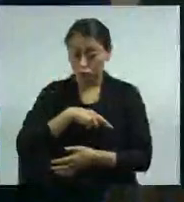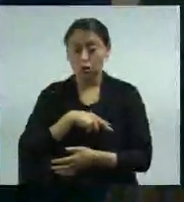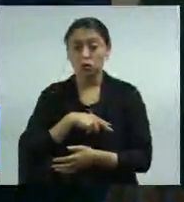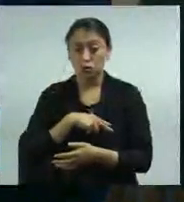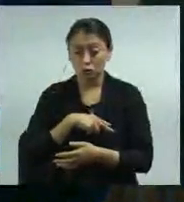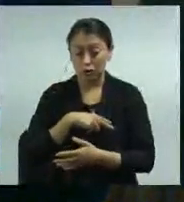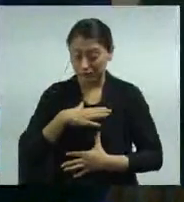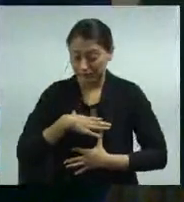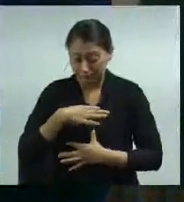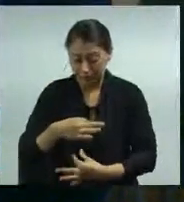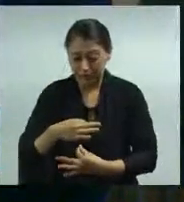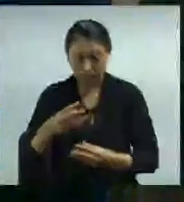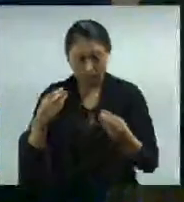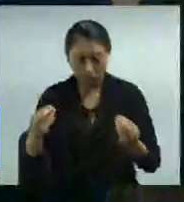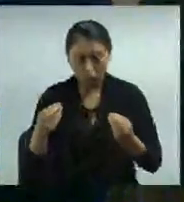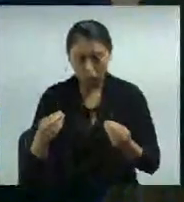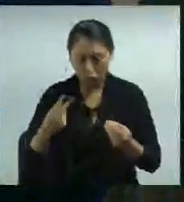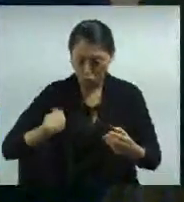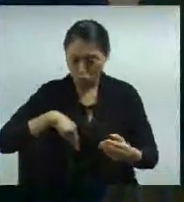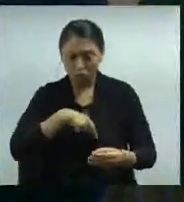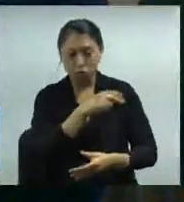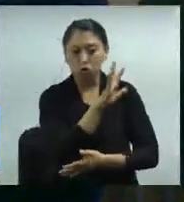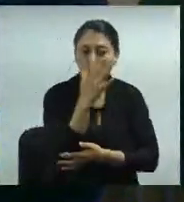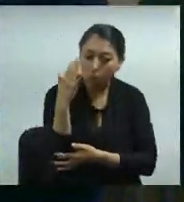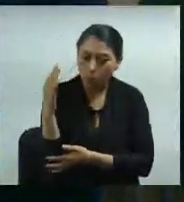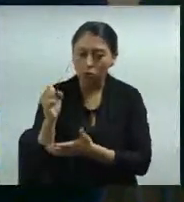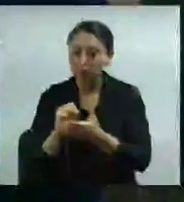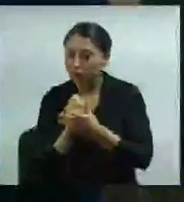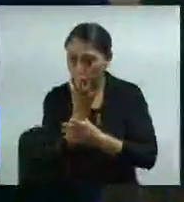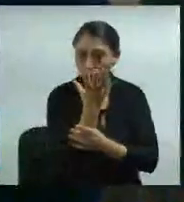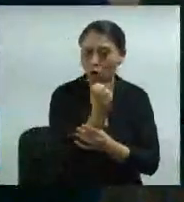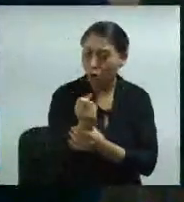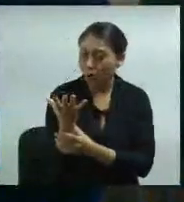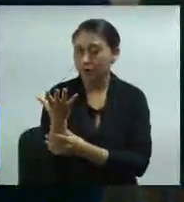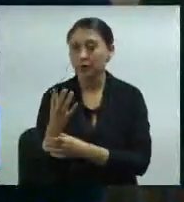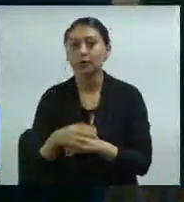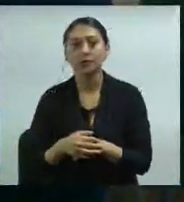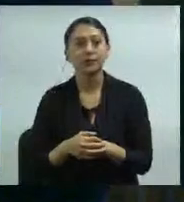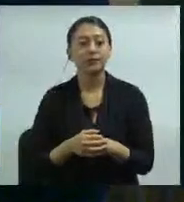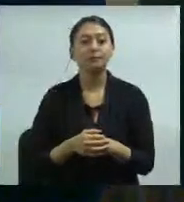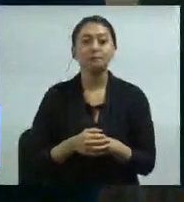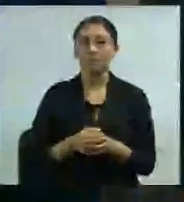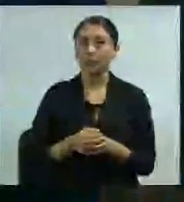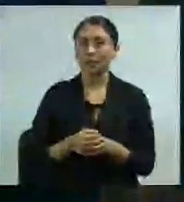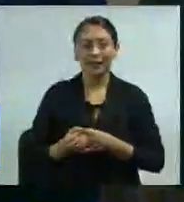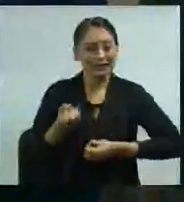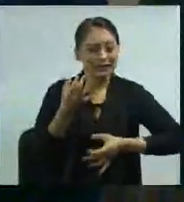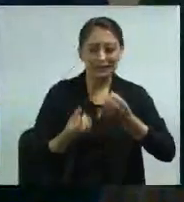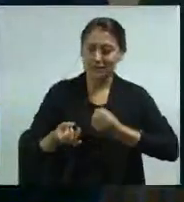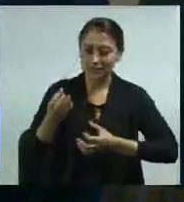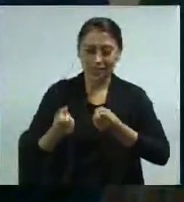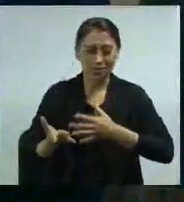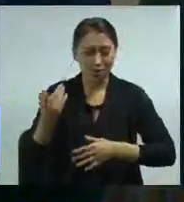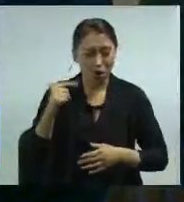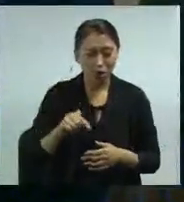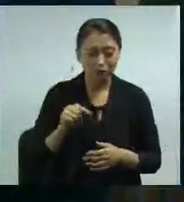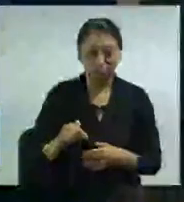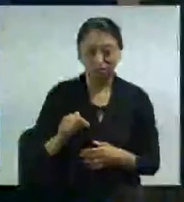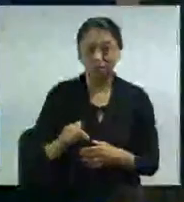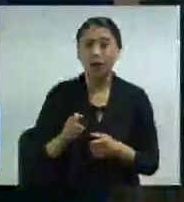y en ese sentido yo creo que también alguien diría, ya estamos fuera de tiempo, ya los incendios están pasando. No es